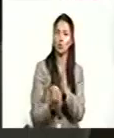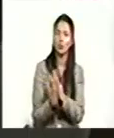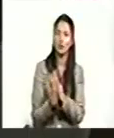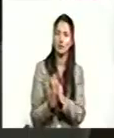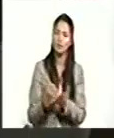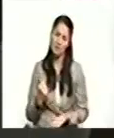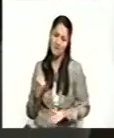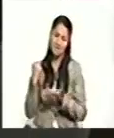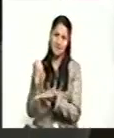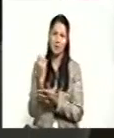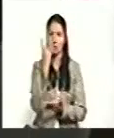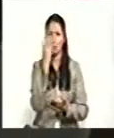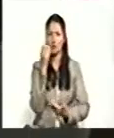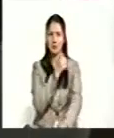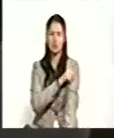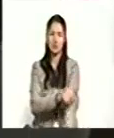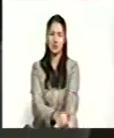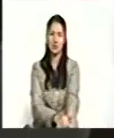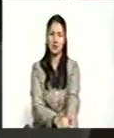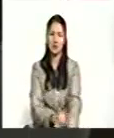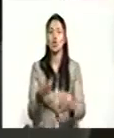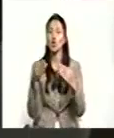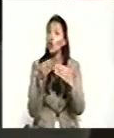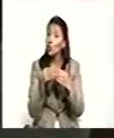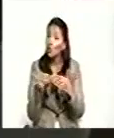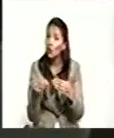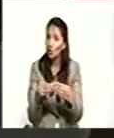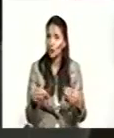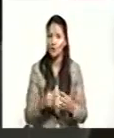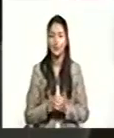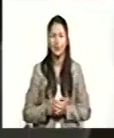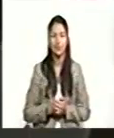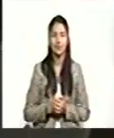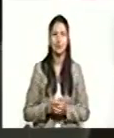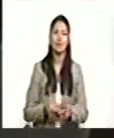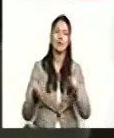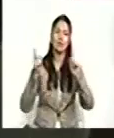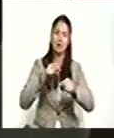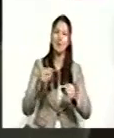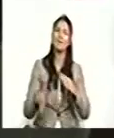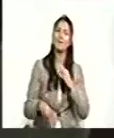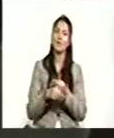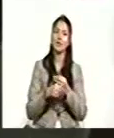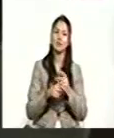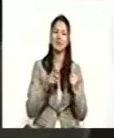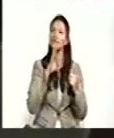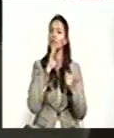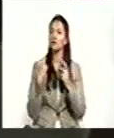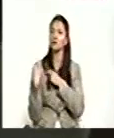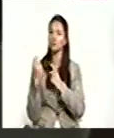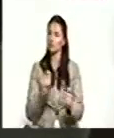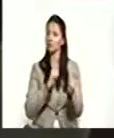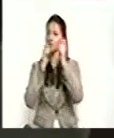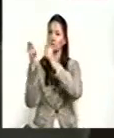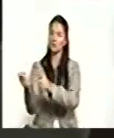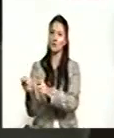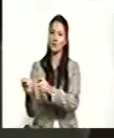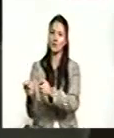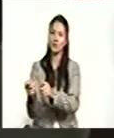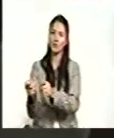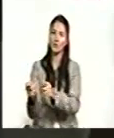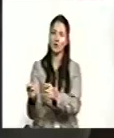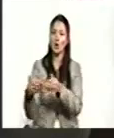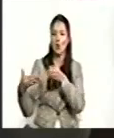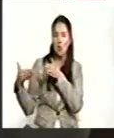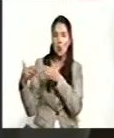inversión de 400 millones de dólares y adjudicamos las concesiones de los